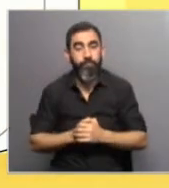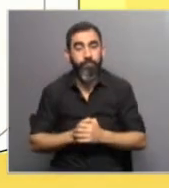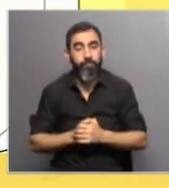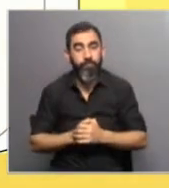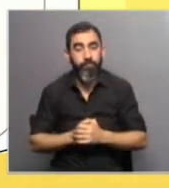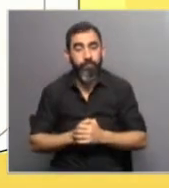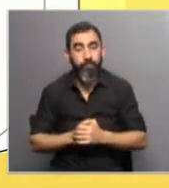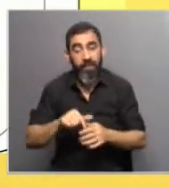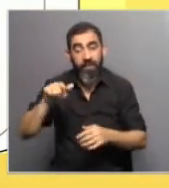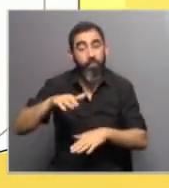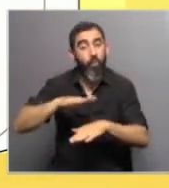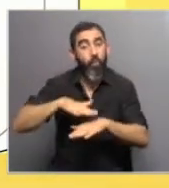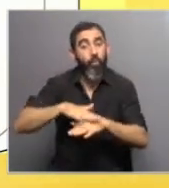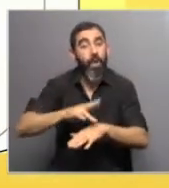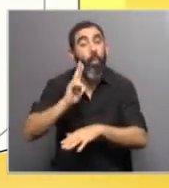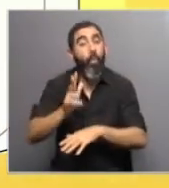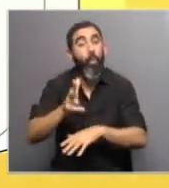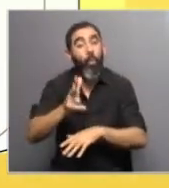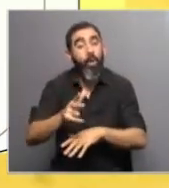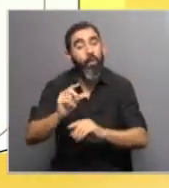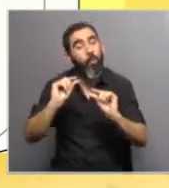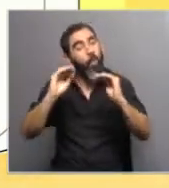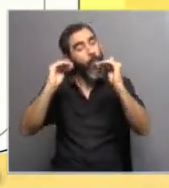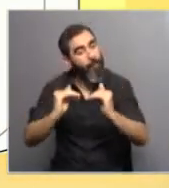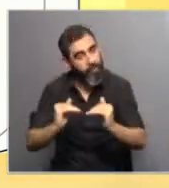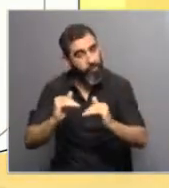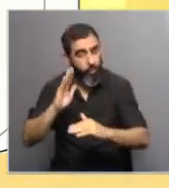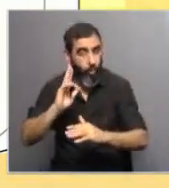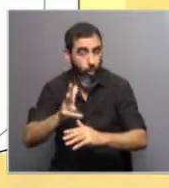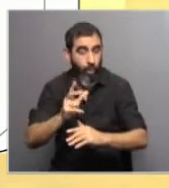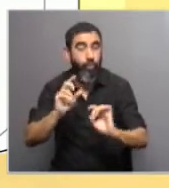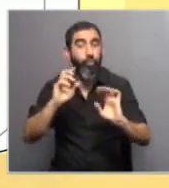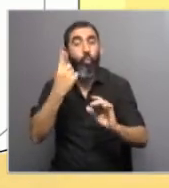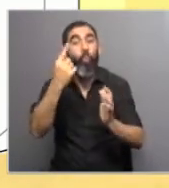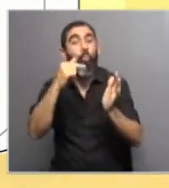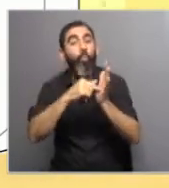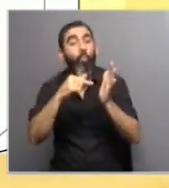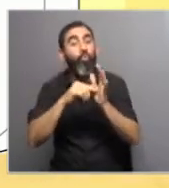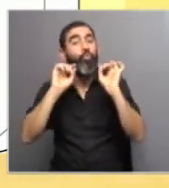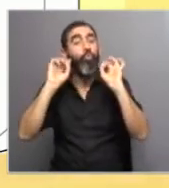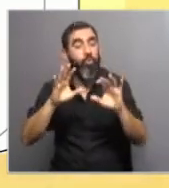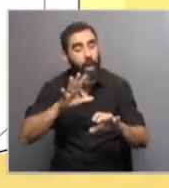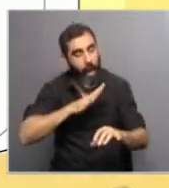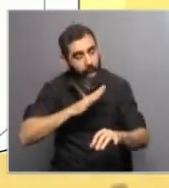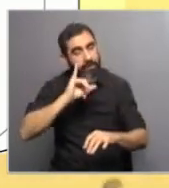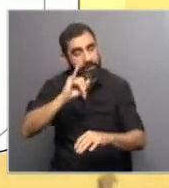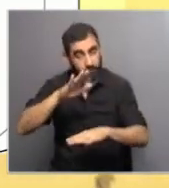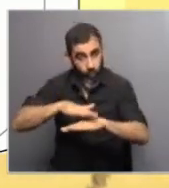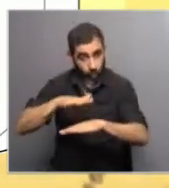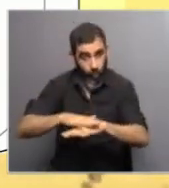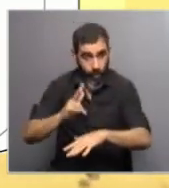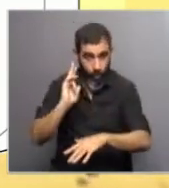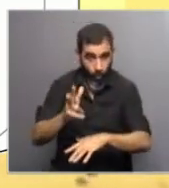ya la atribución a la acción humana es más débil. Fíjense que tiene un solo puntito. Sí. Existe una atribución a la acción